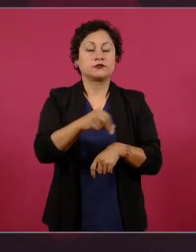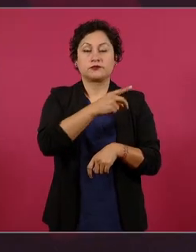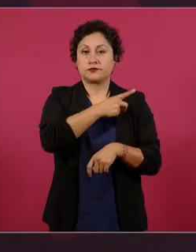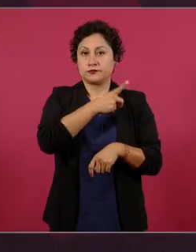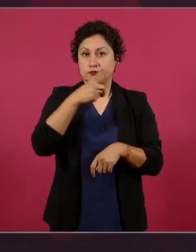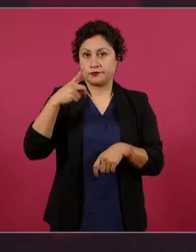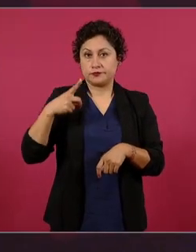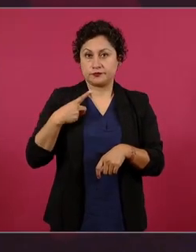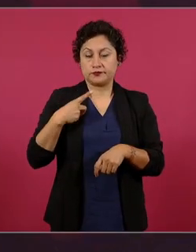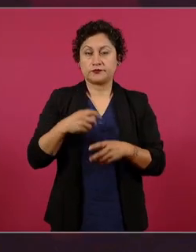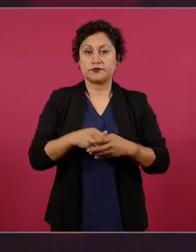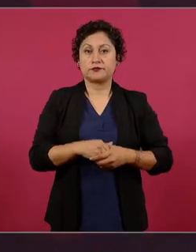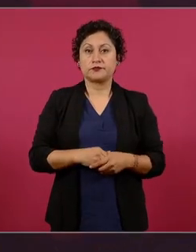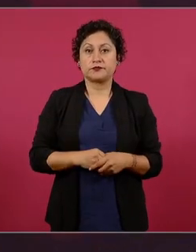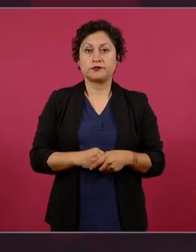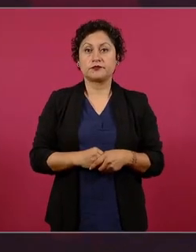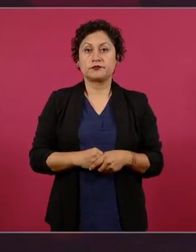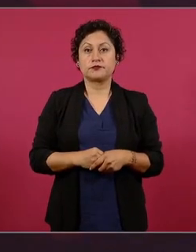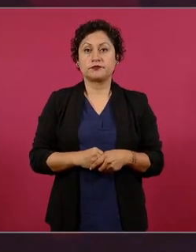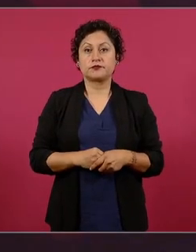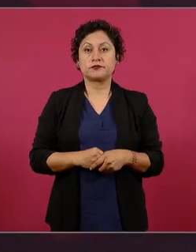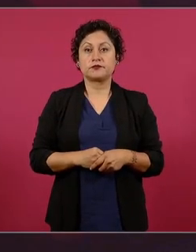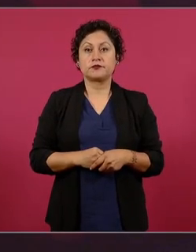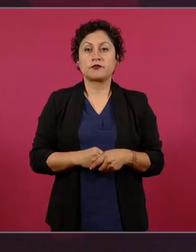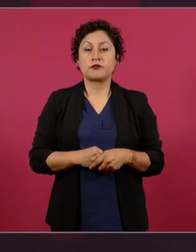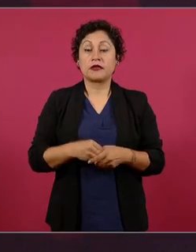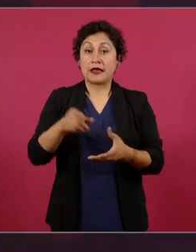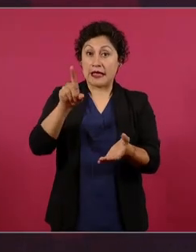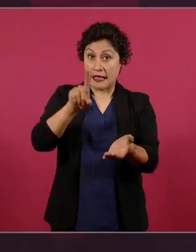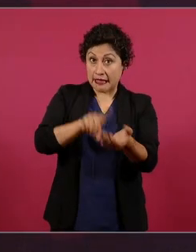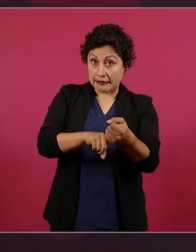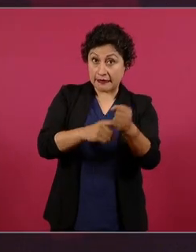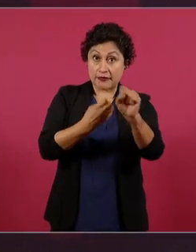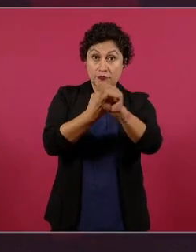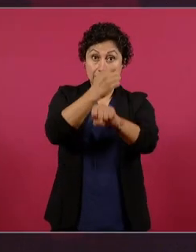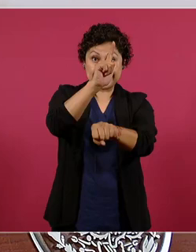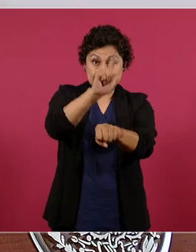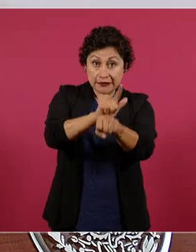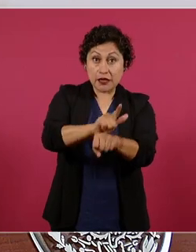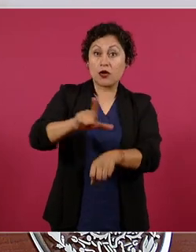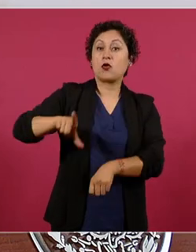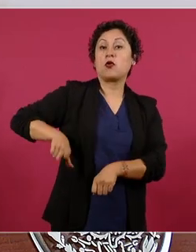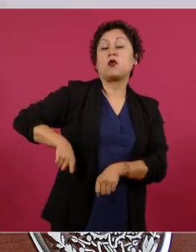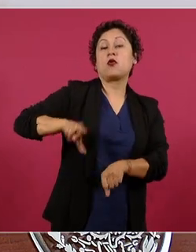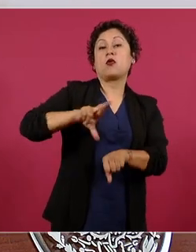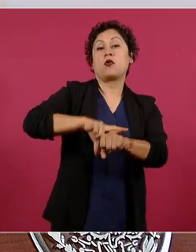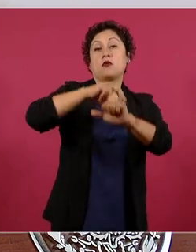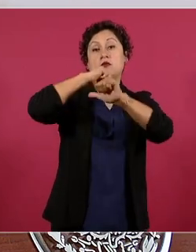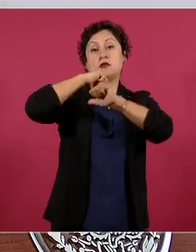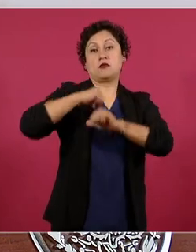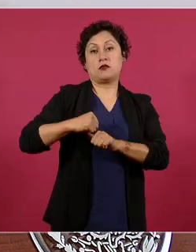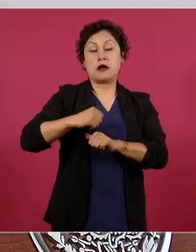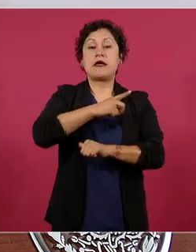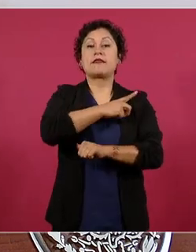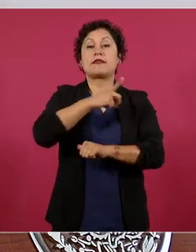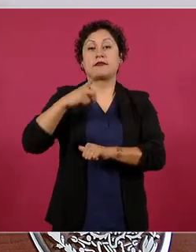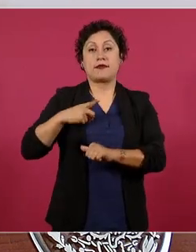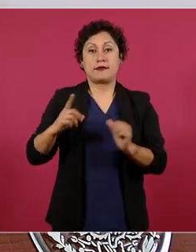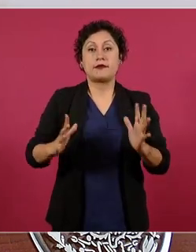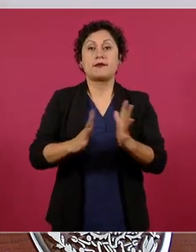que el gobierno del estado participe, que se llegue a un